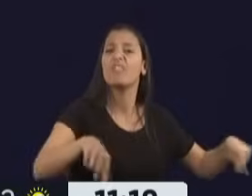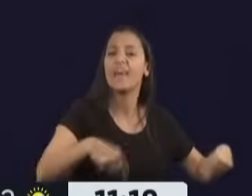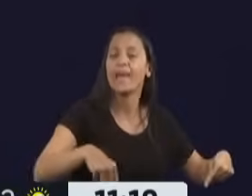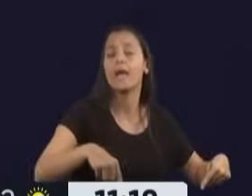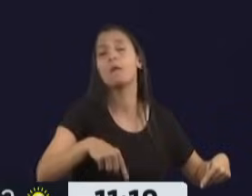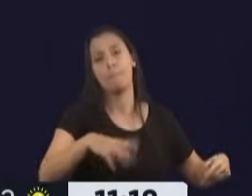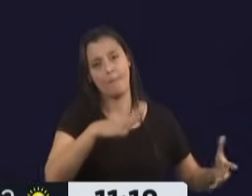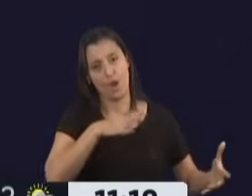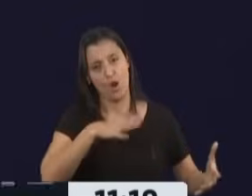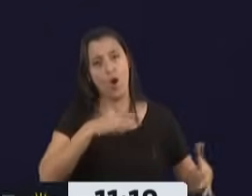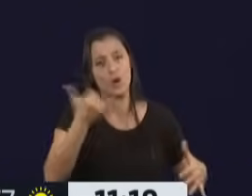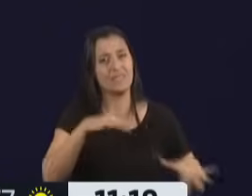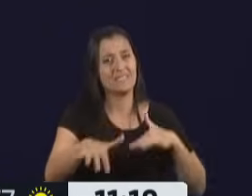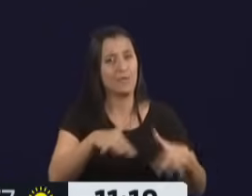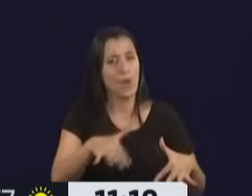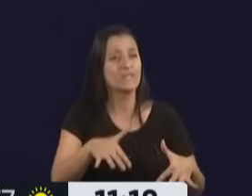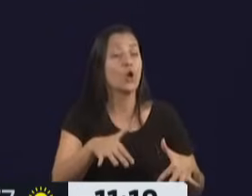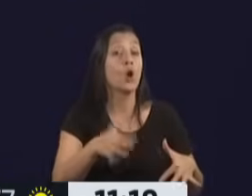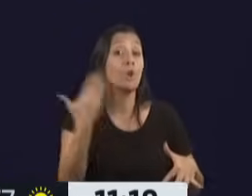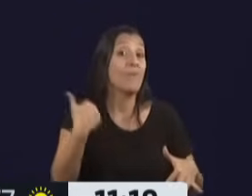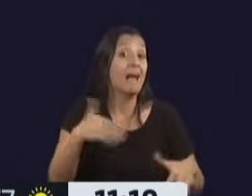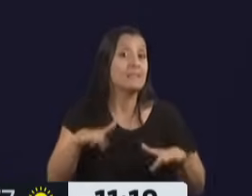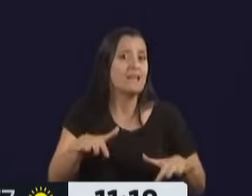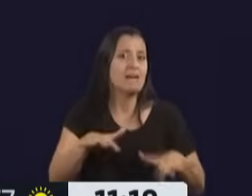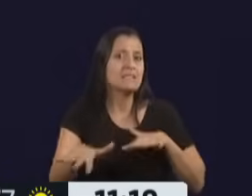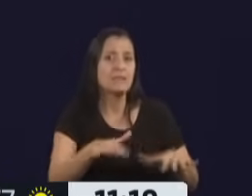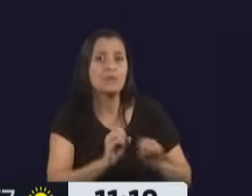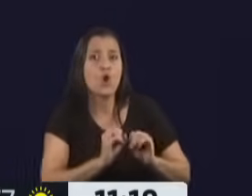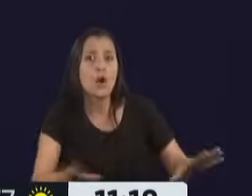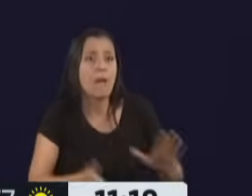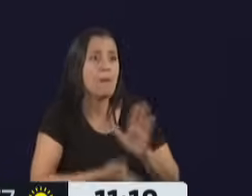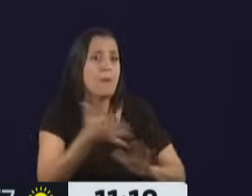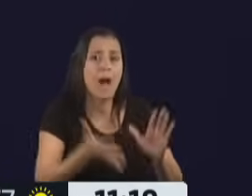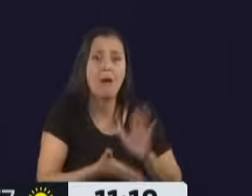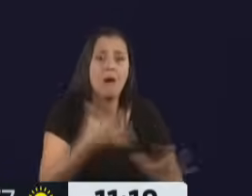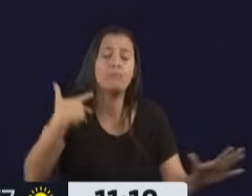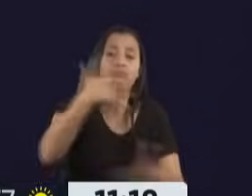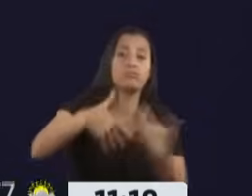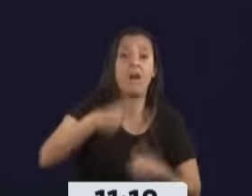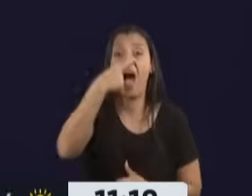cuestiones que hacían de pequeñas bombas que había en la Argentina por reventar y que logramos desactivar.